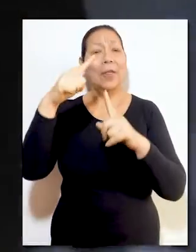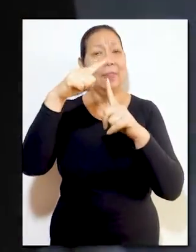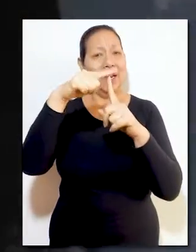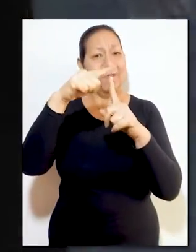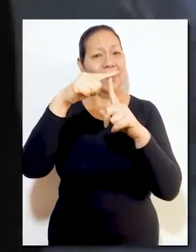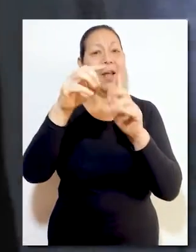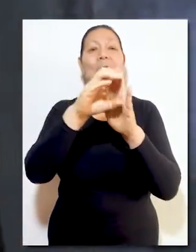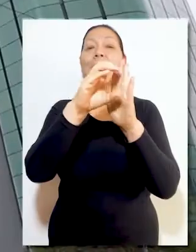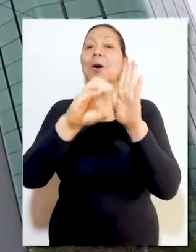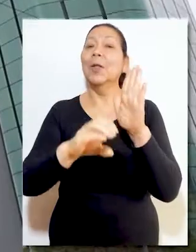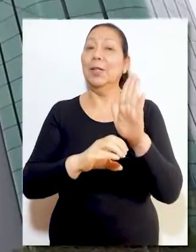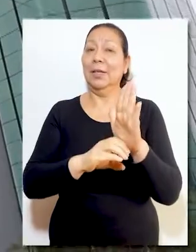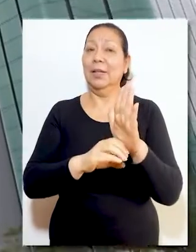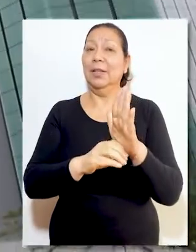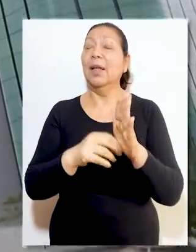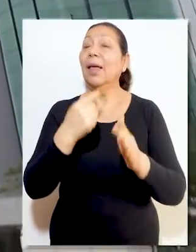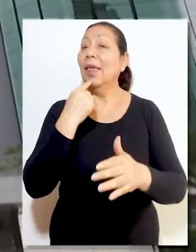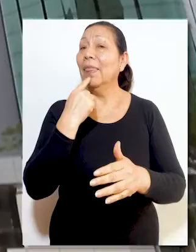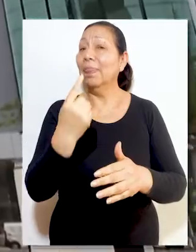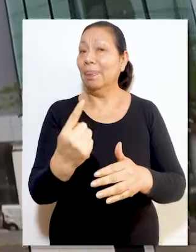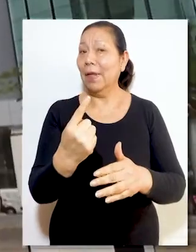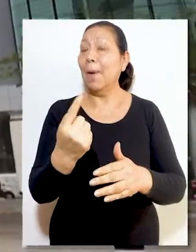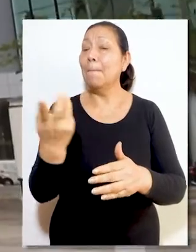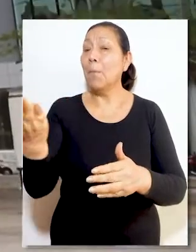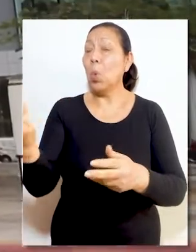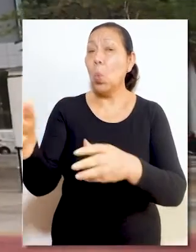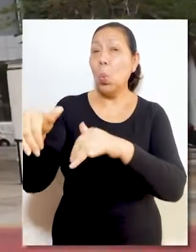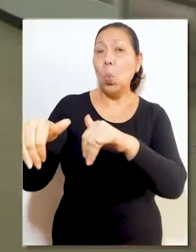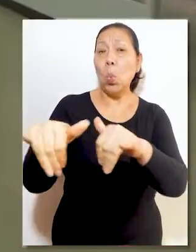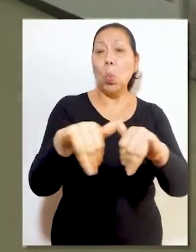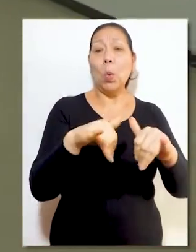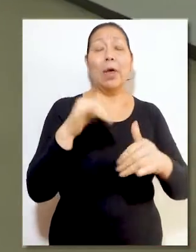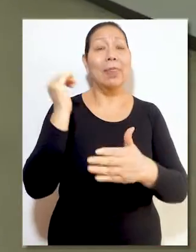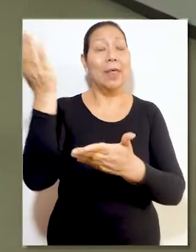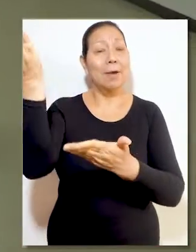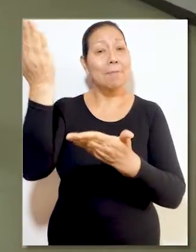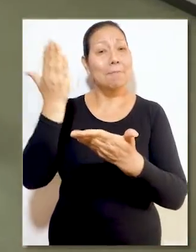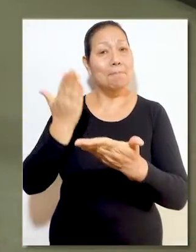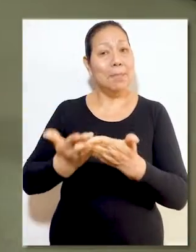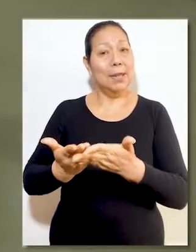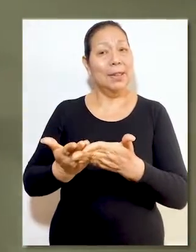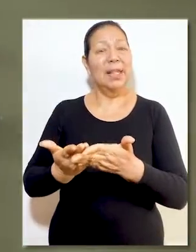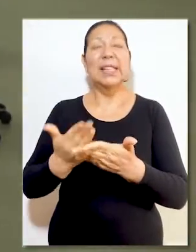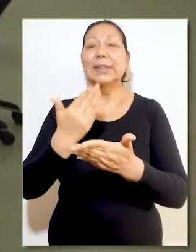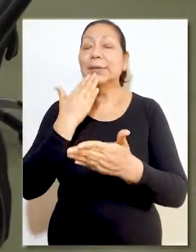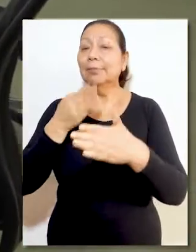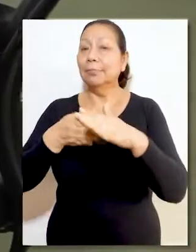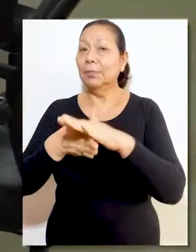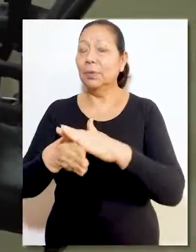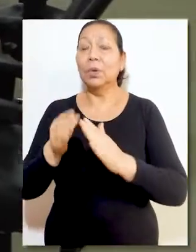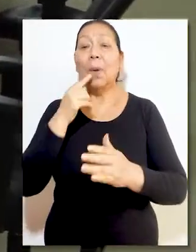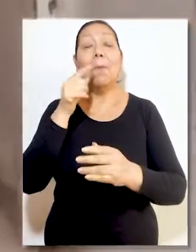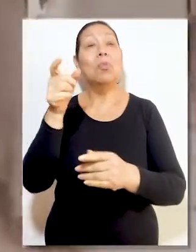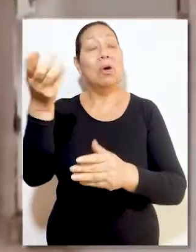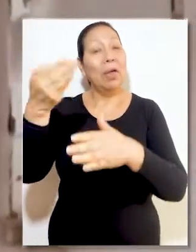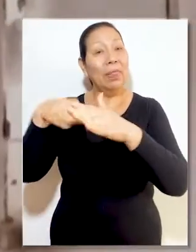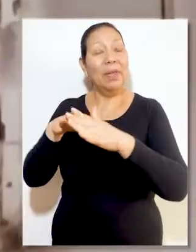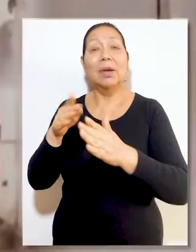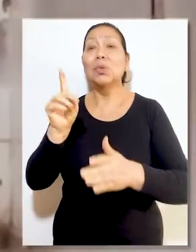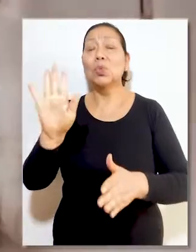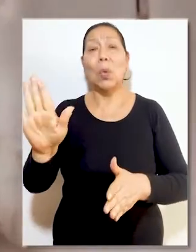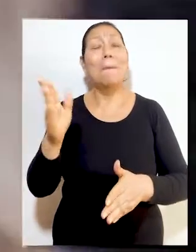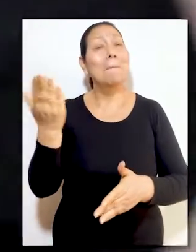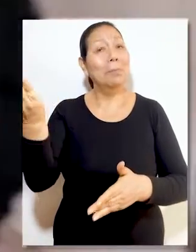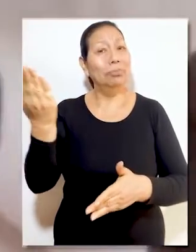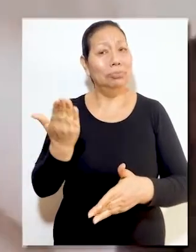discriminación, señaló el Tribunal Constitucional al declarar fundada por unanimidad la demanda de habeas corpus interpuesta